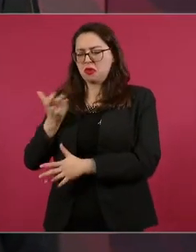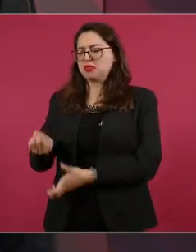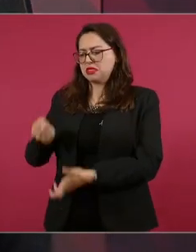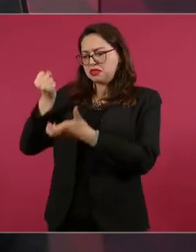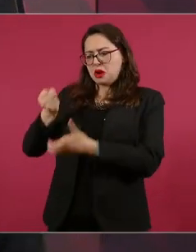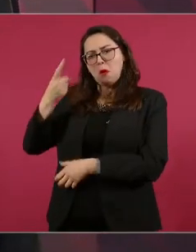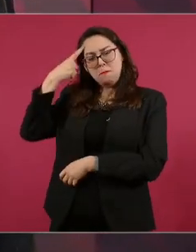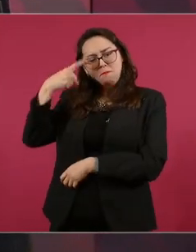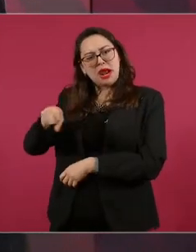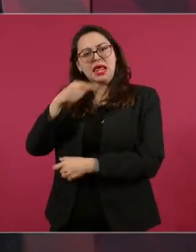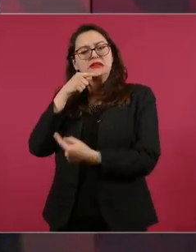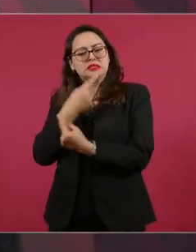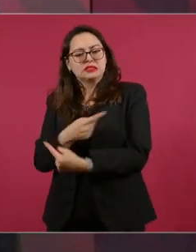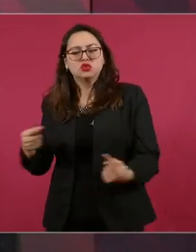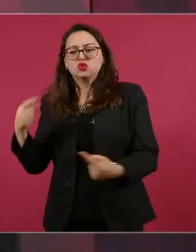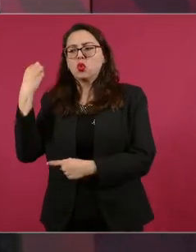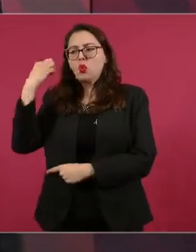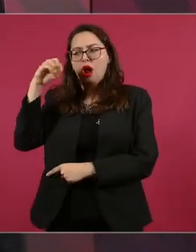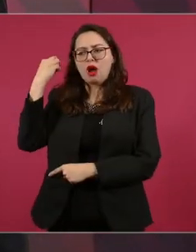ya se tomó la decisión